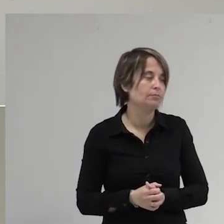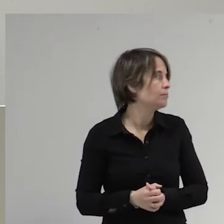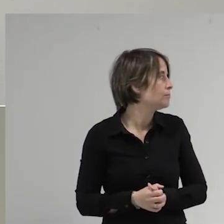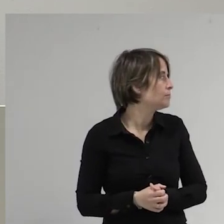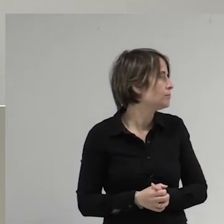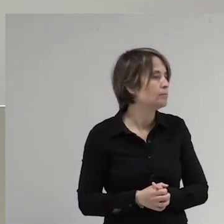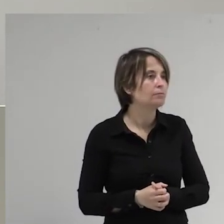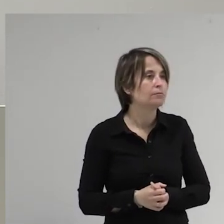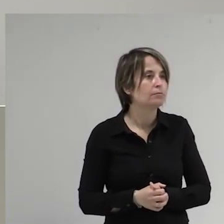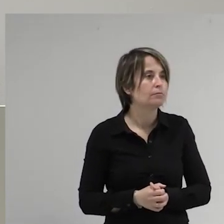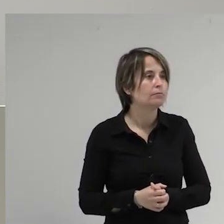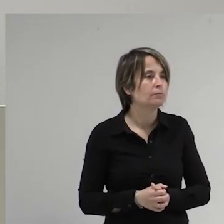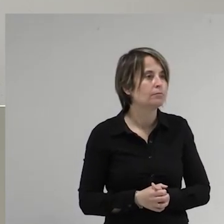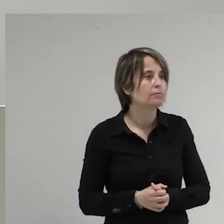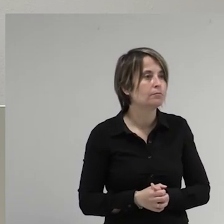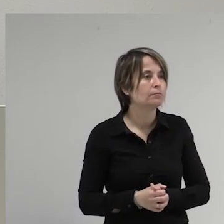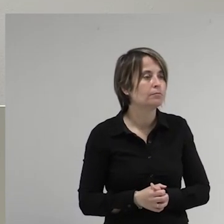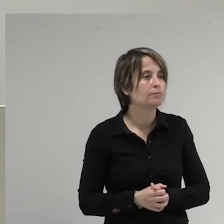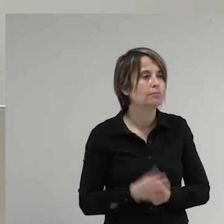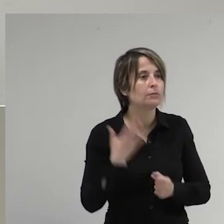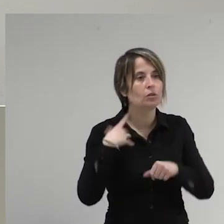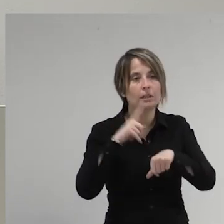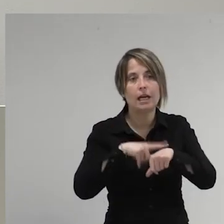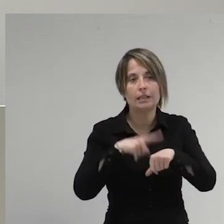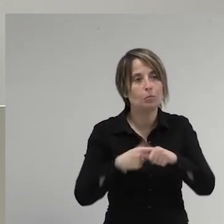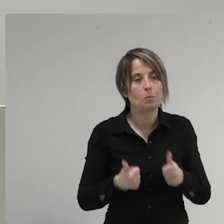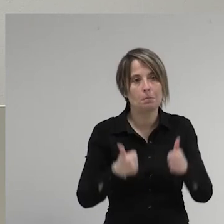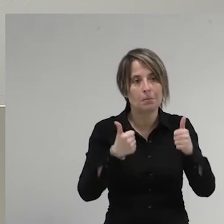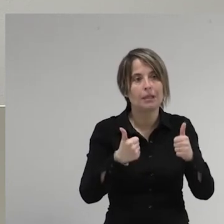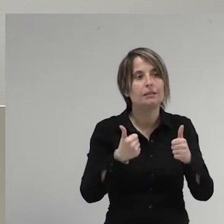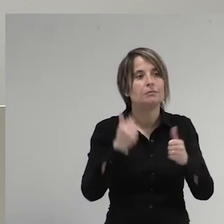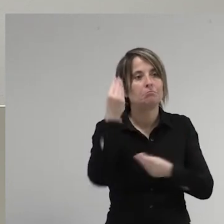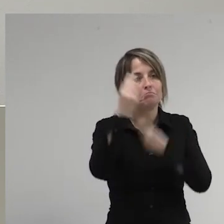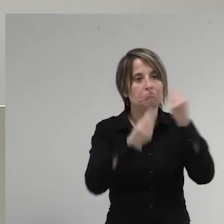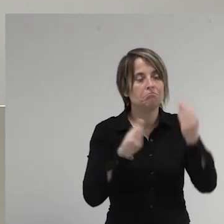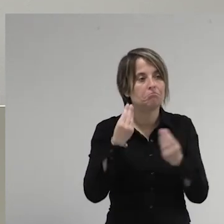¿Alguna pregunta más? ¿Reflexión? Si no, lo dejamos aquí. Ha sido.